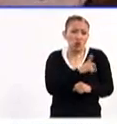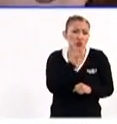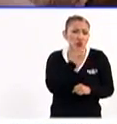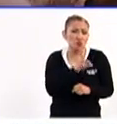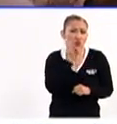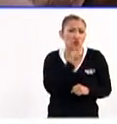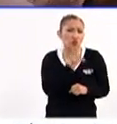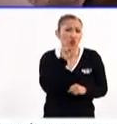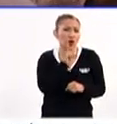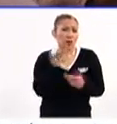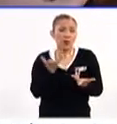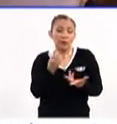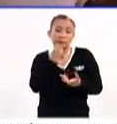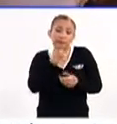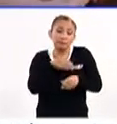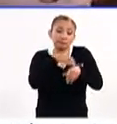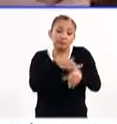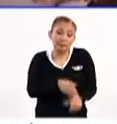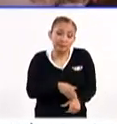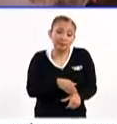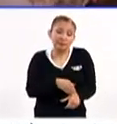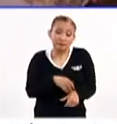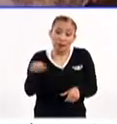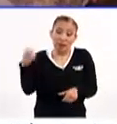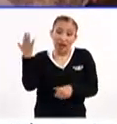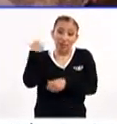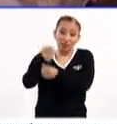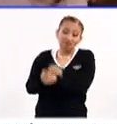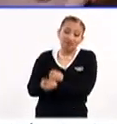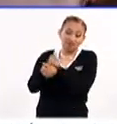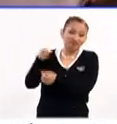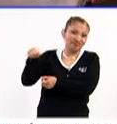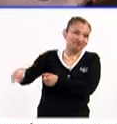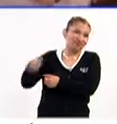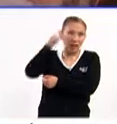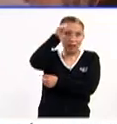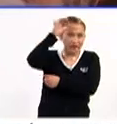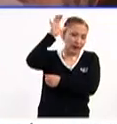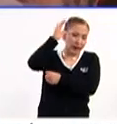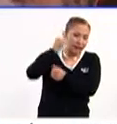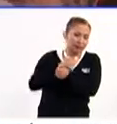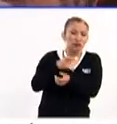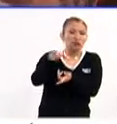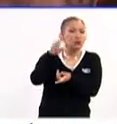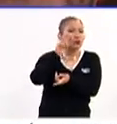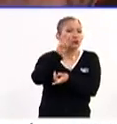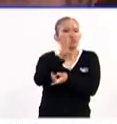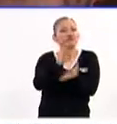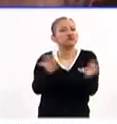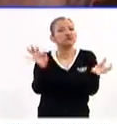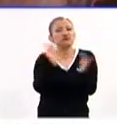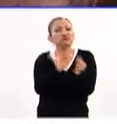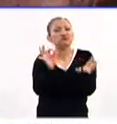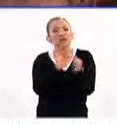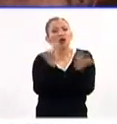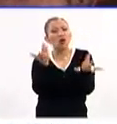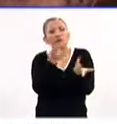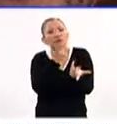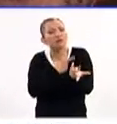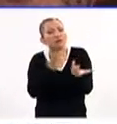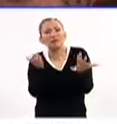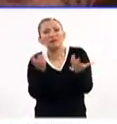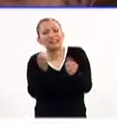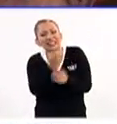simplemente sublevándose de un yugo que estaba puesto sobre ella también. ¿Usted cómo nos podría o cómo interpreta o